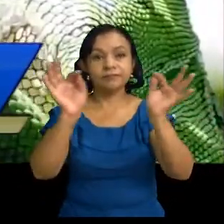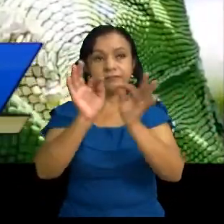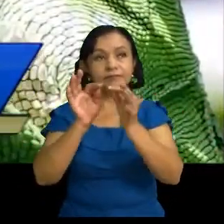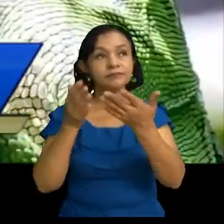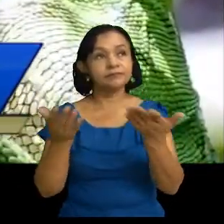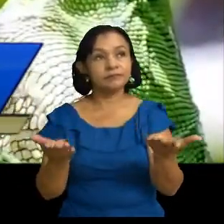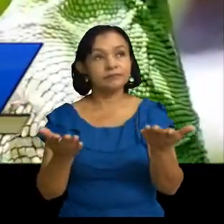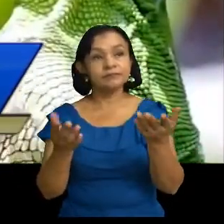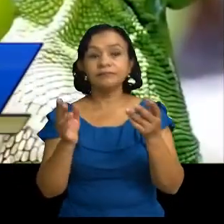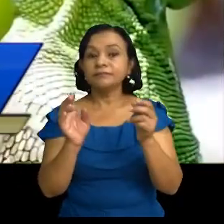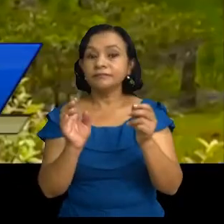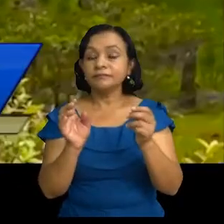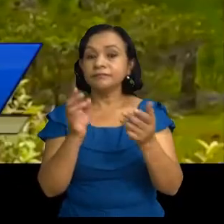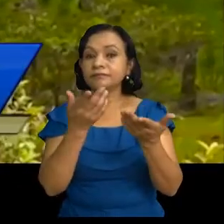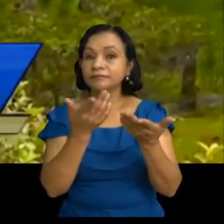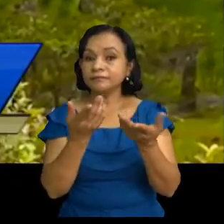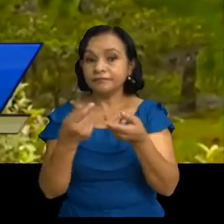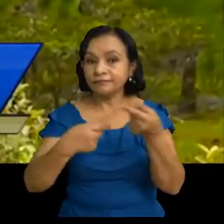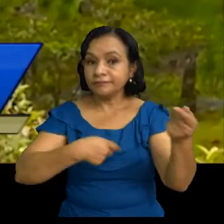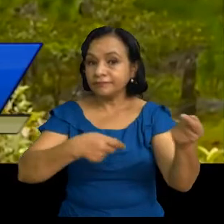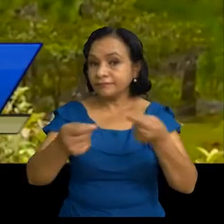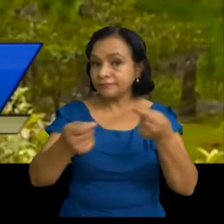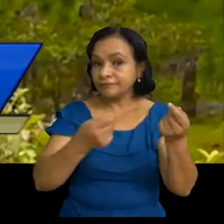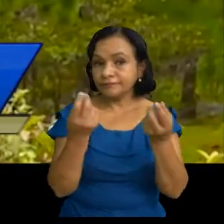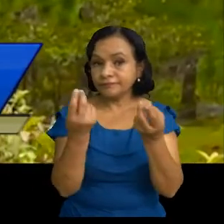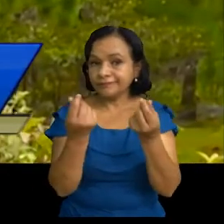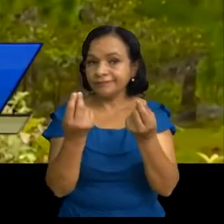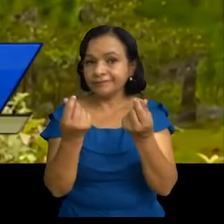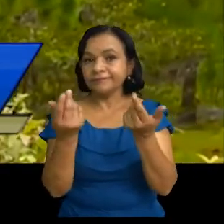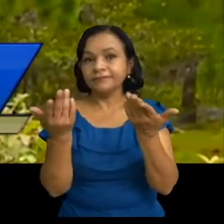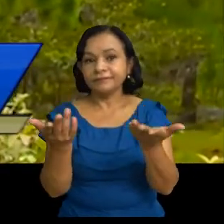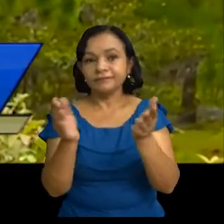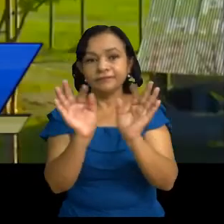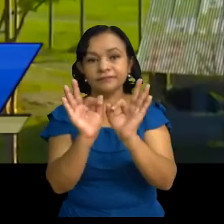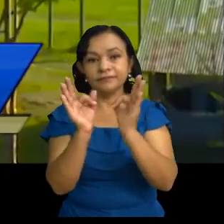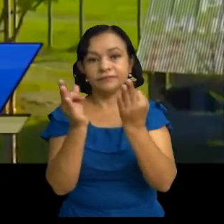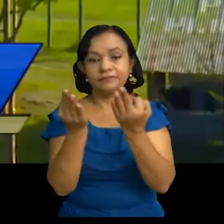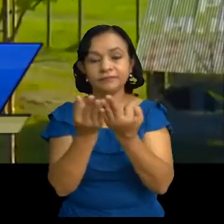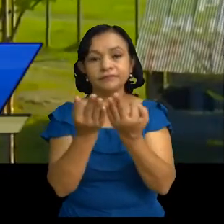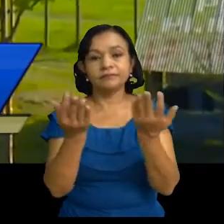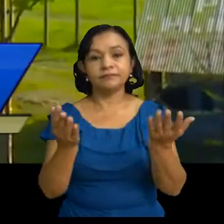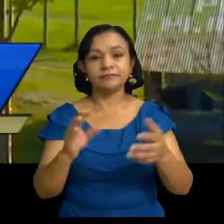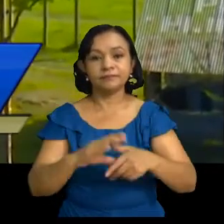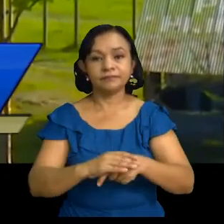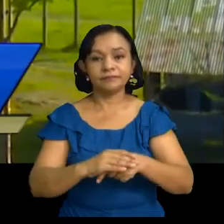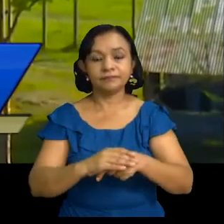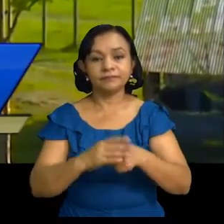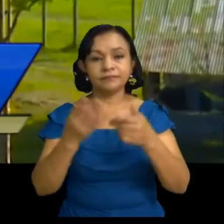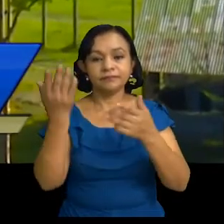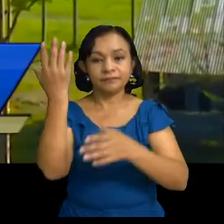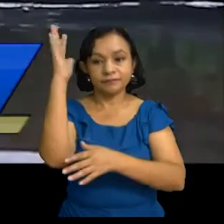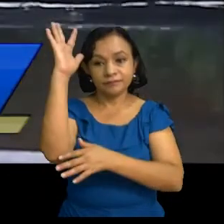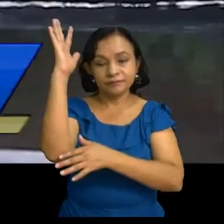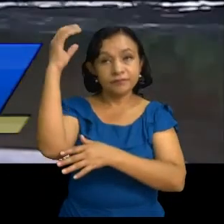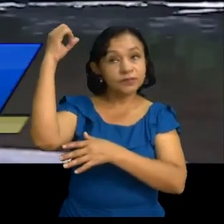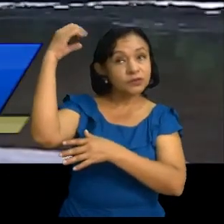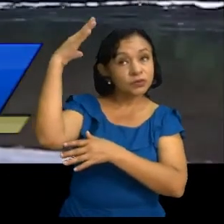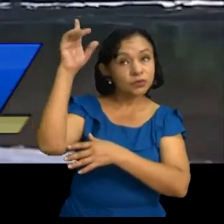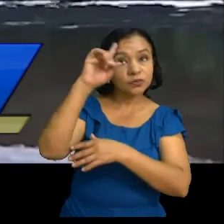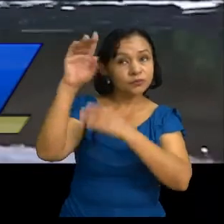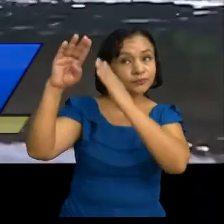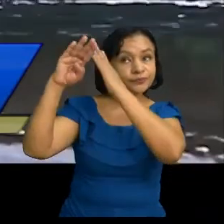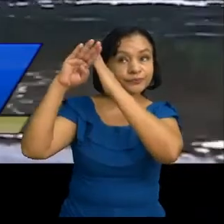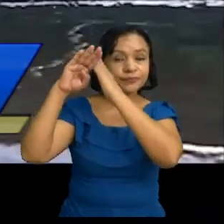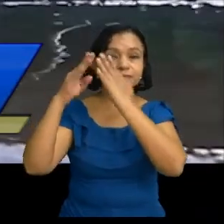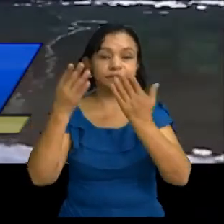valor comercial económico para la familia para sombra alimento verdad es decir